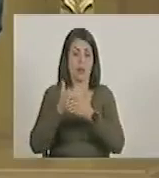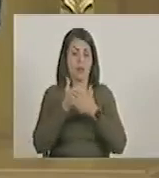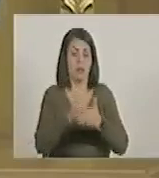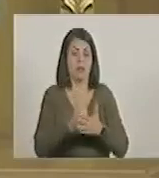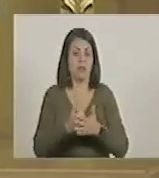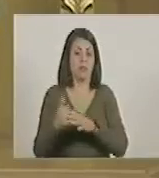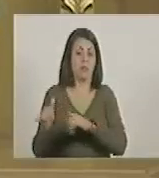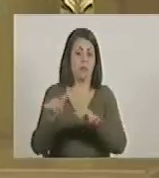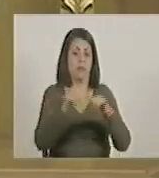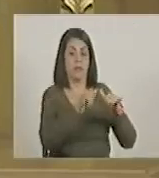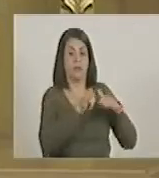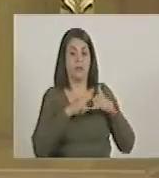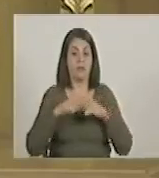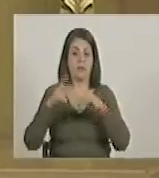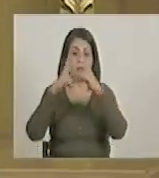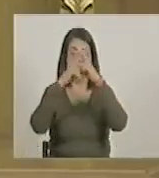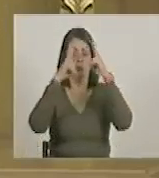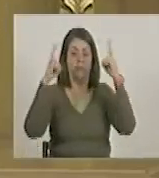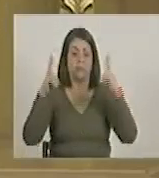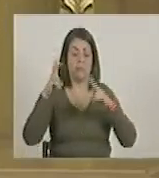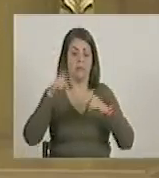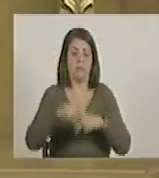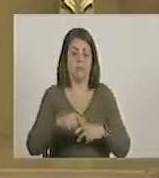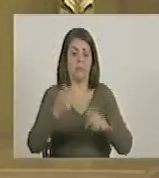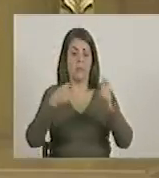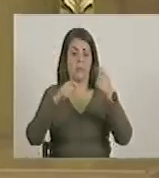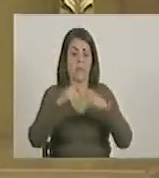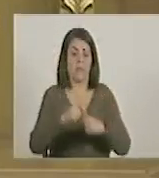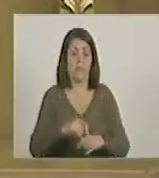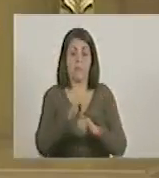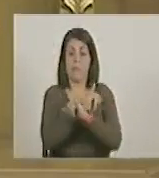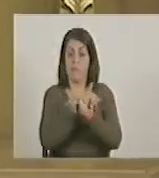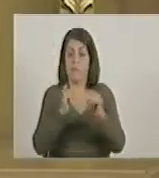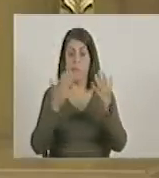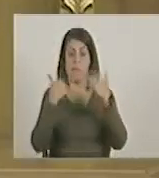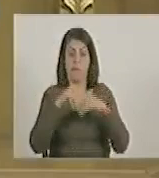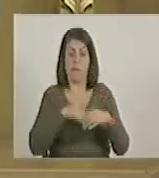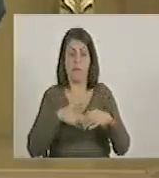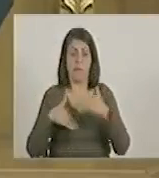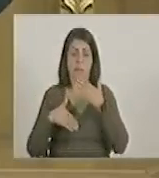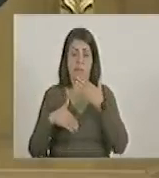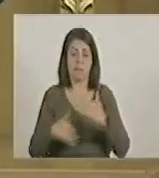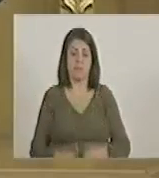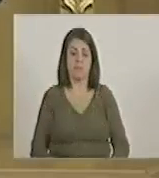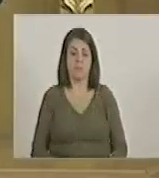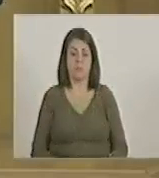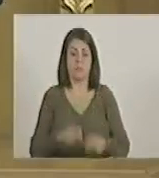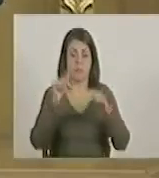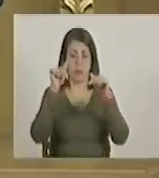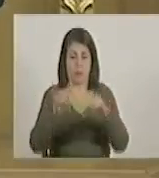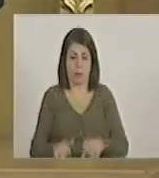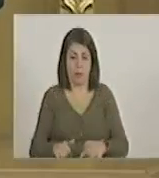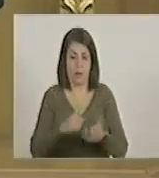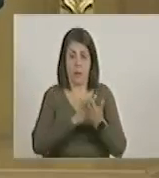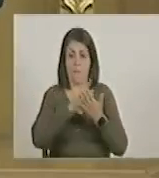muy significativa al tema de las exportaciones. Y finalmente yo quisiera decir que este